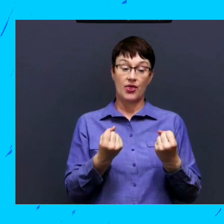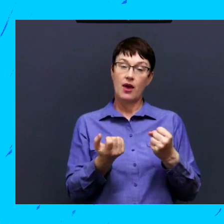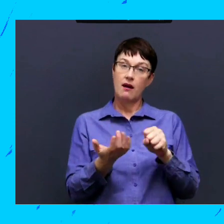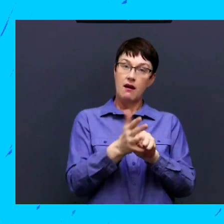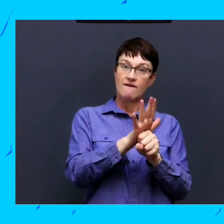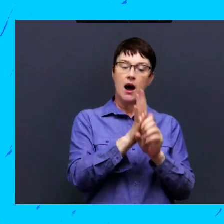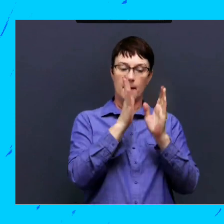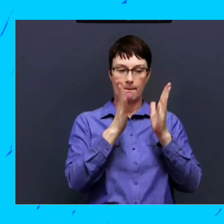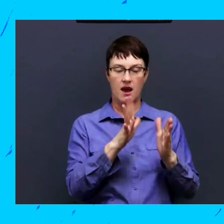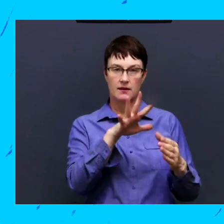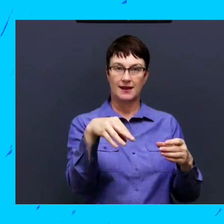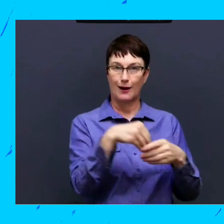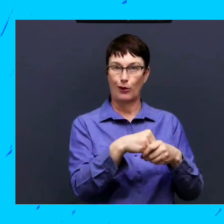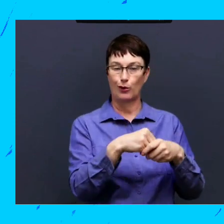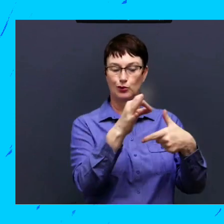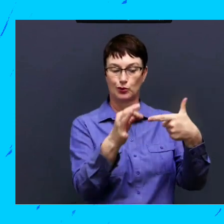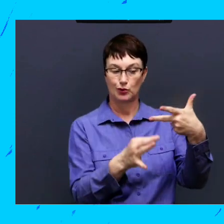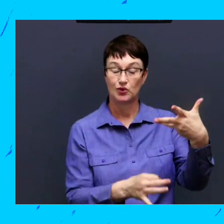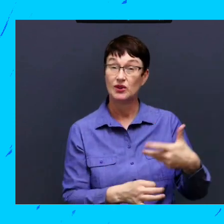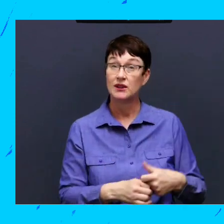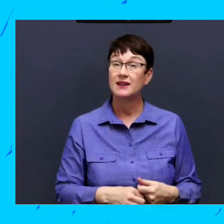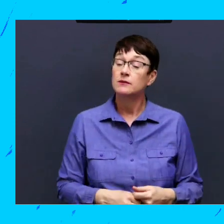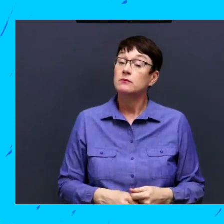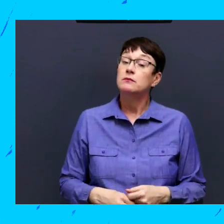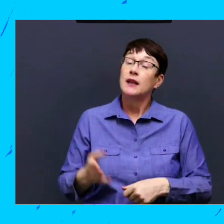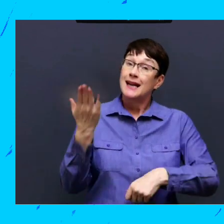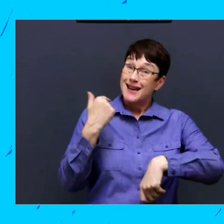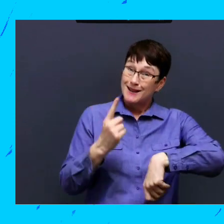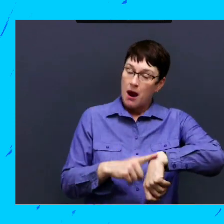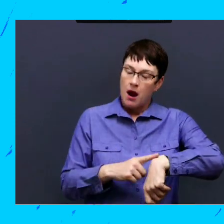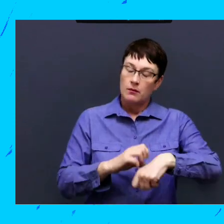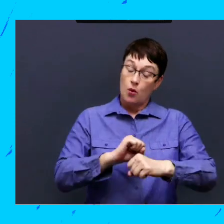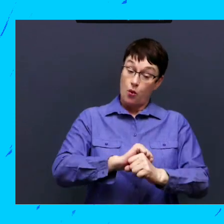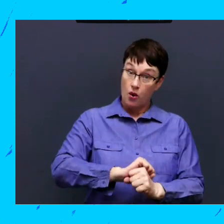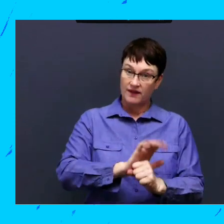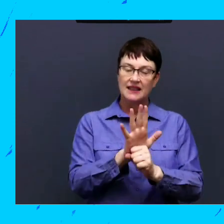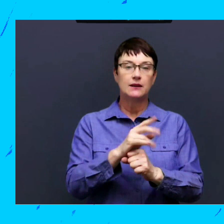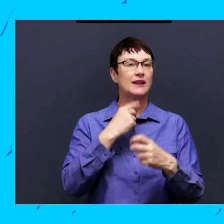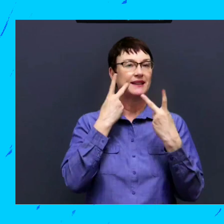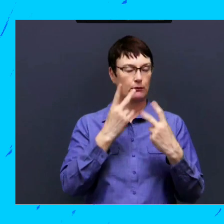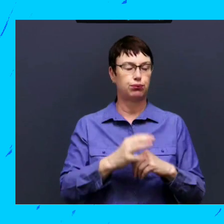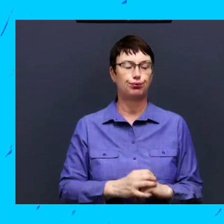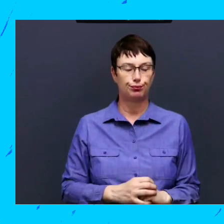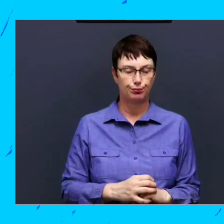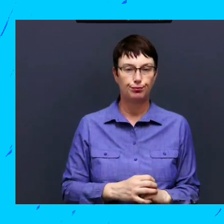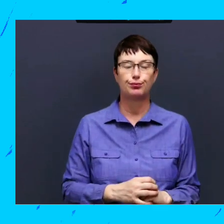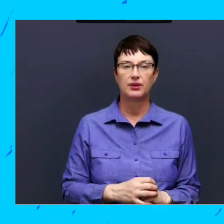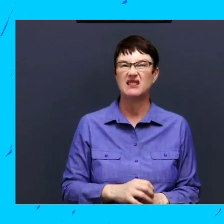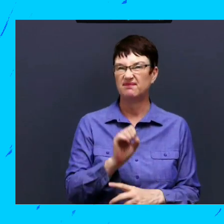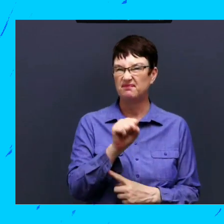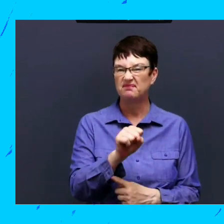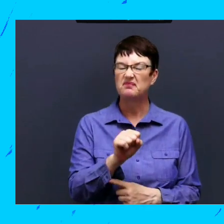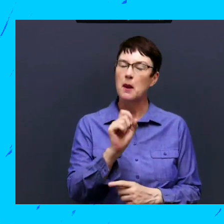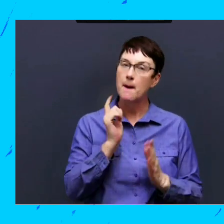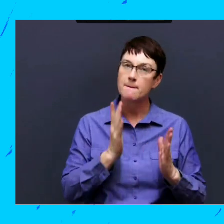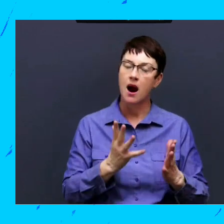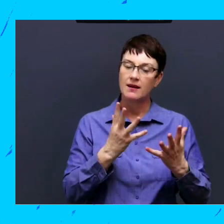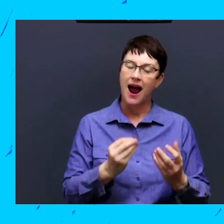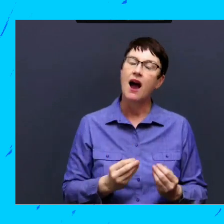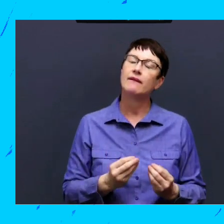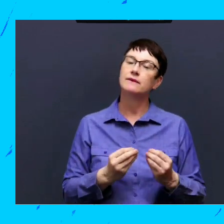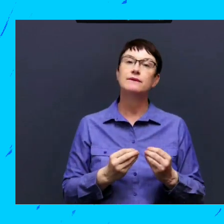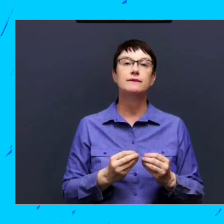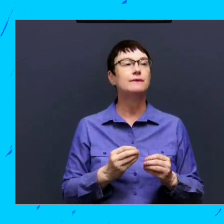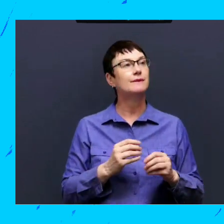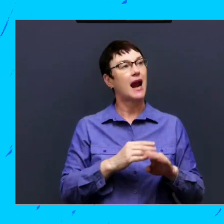La pandemia ha resaltado la necesidad de tener una respuesta holística a la pandemia que pudiera incluir la